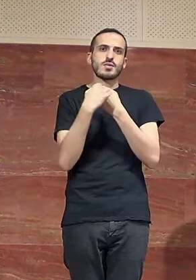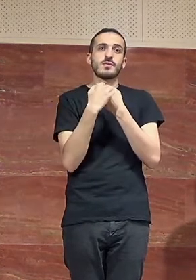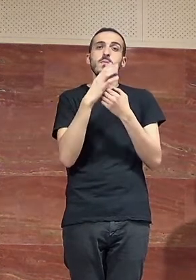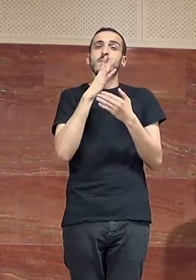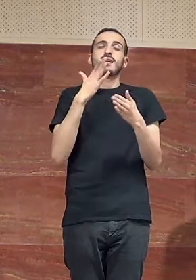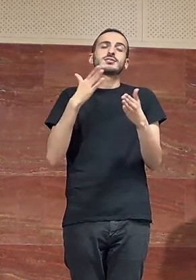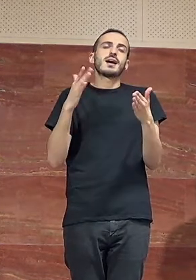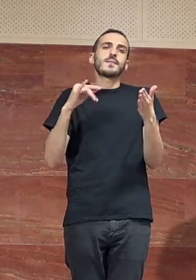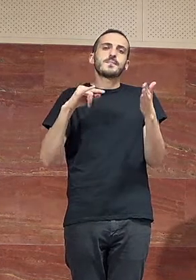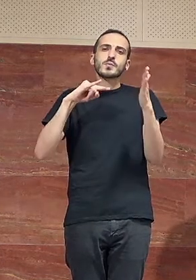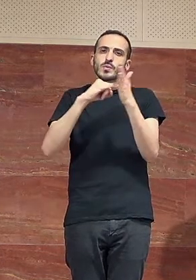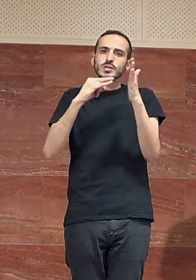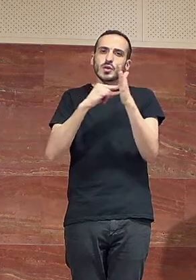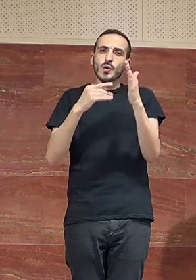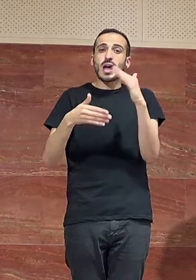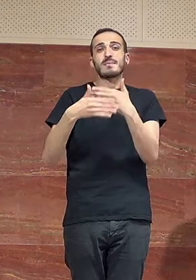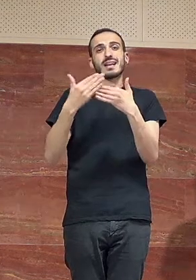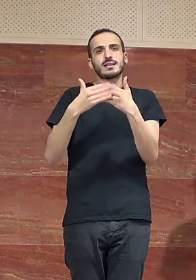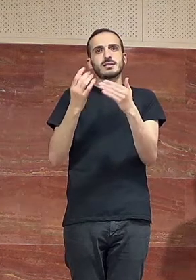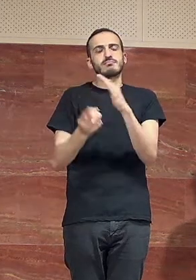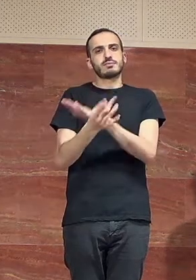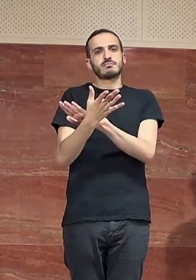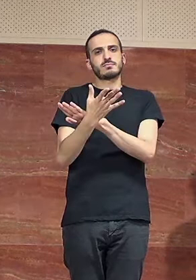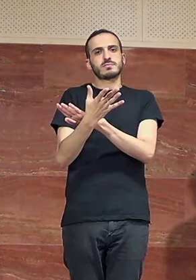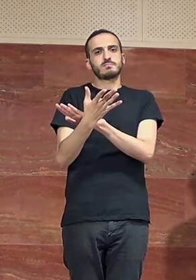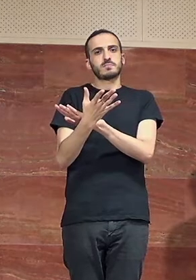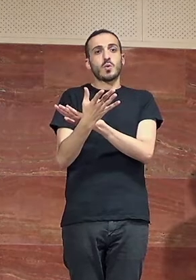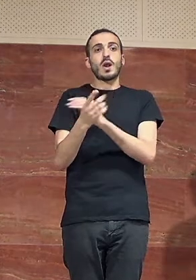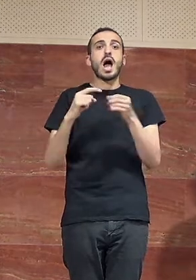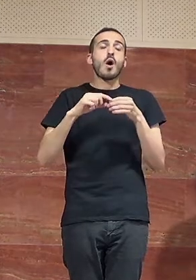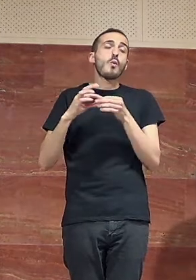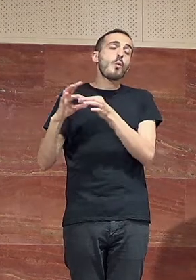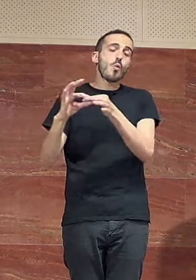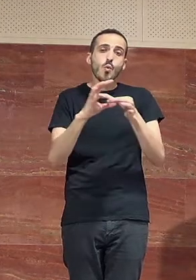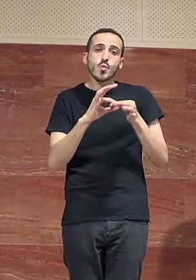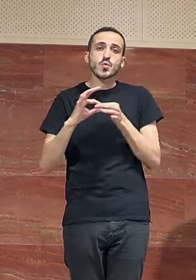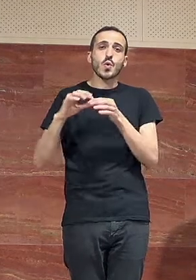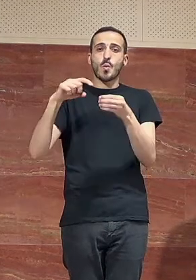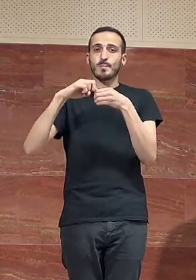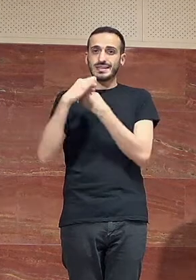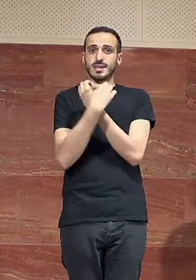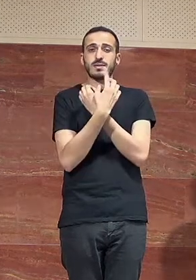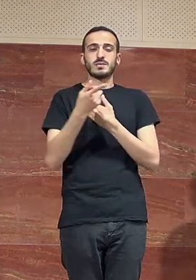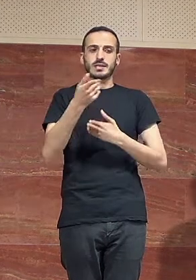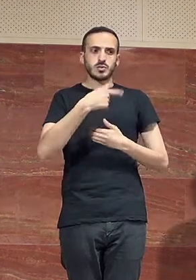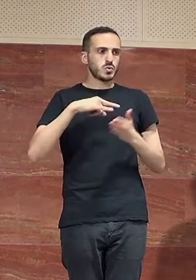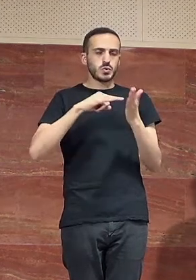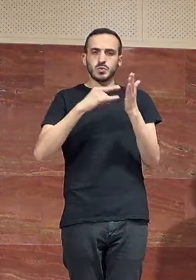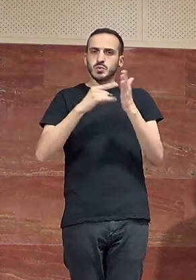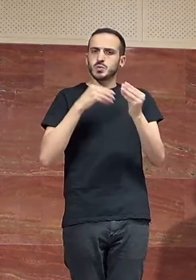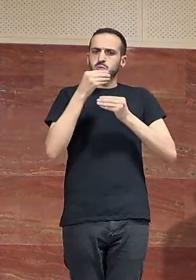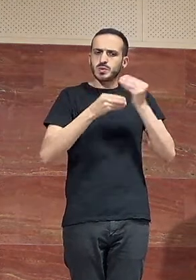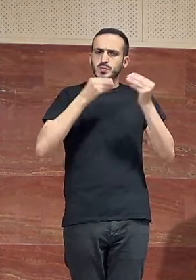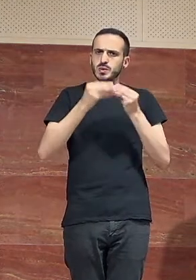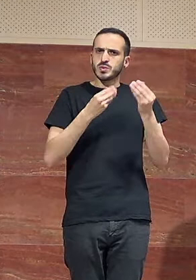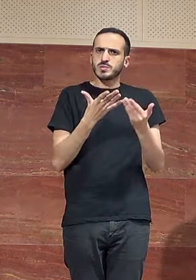¿no? El método que se usa en realidad para el urbanismo emergente o para el urbanismo participativo es exactamente el mismo que usamos para diseñar los técnicos, ¿no? Es el método